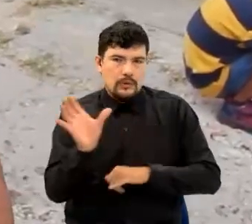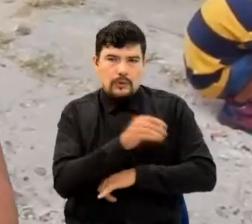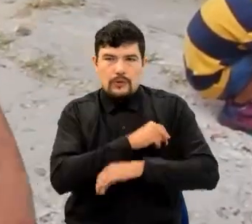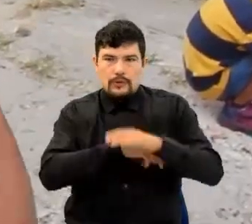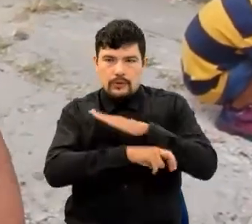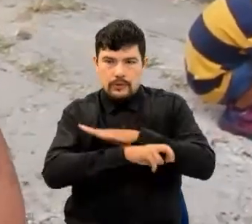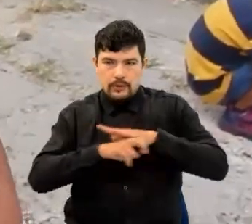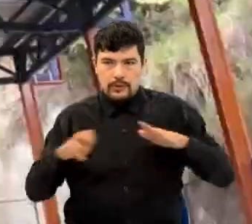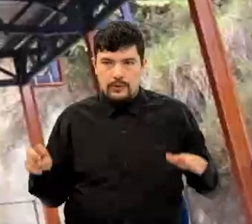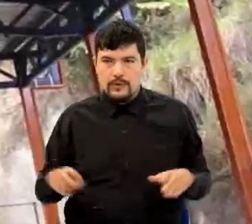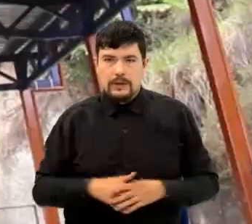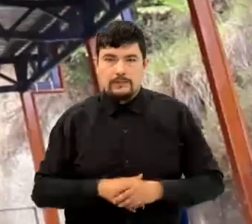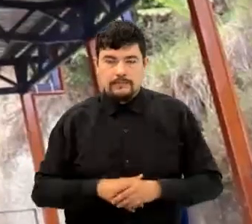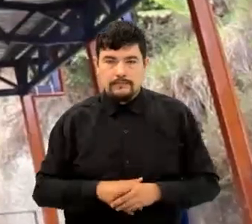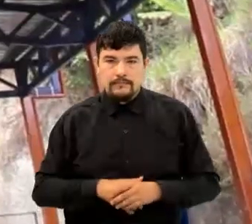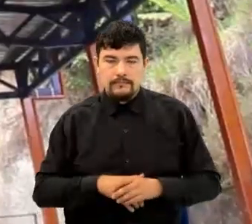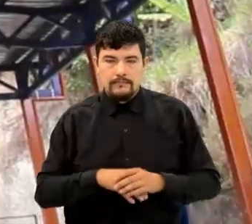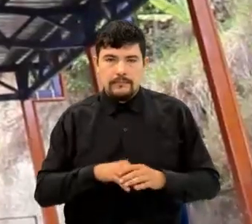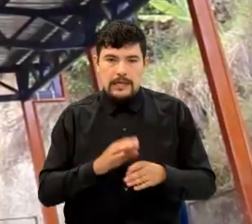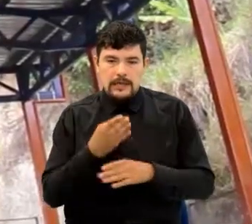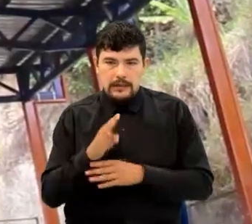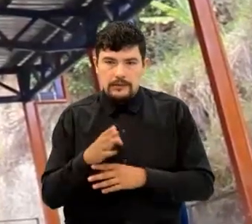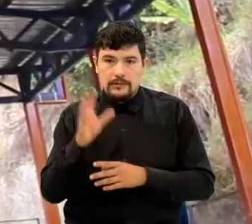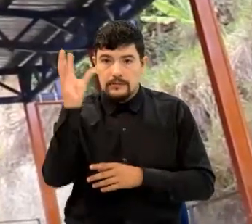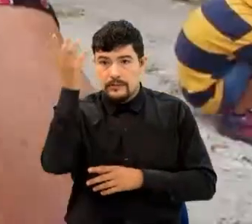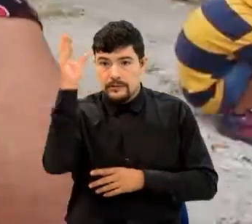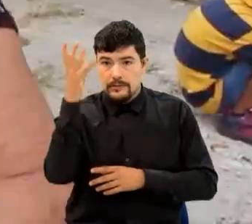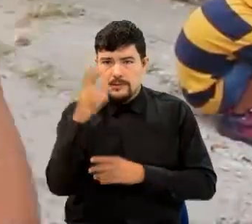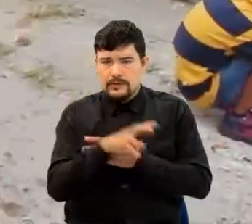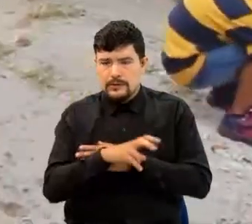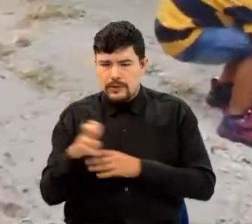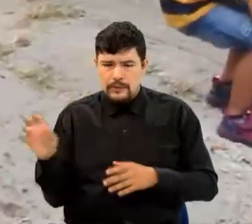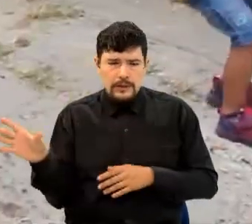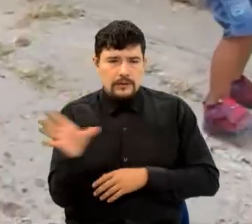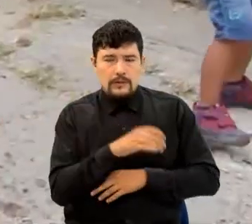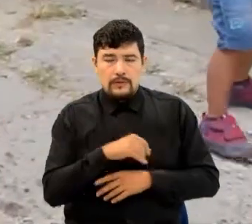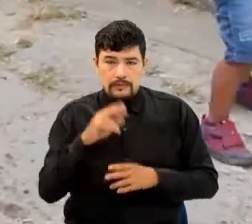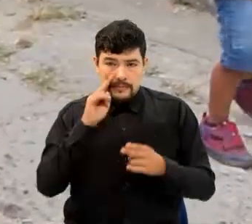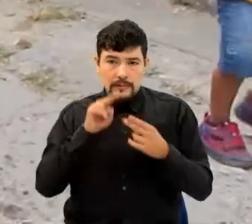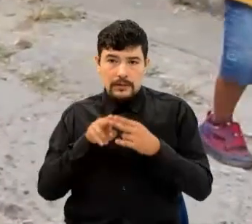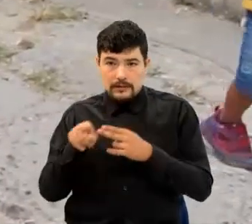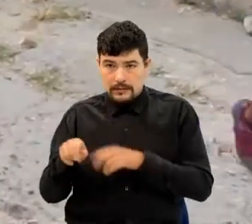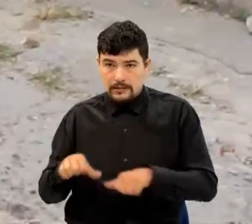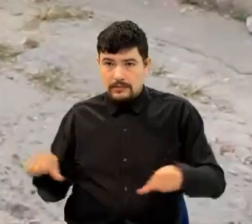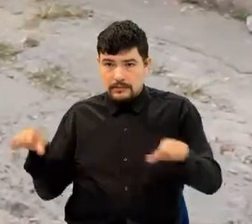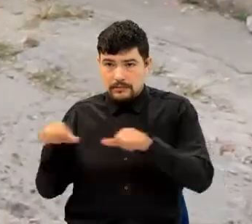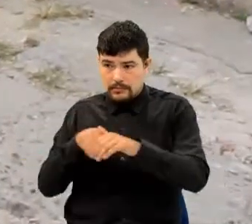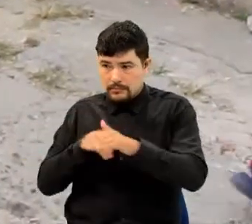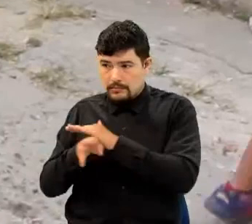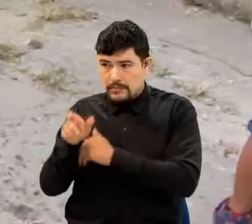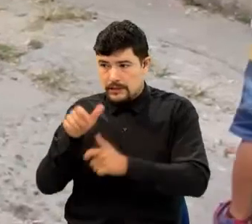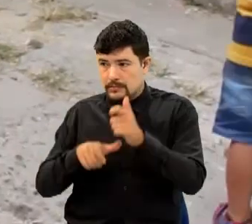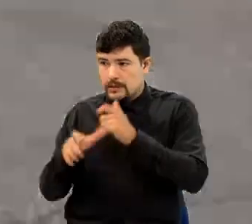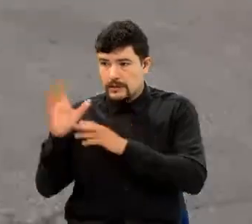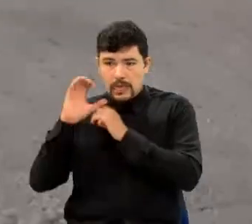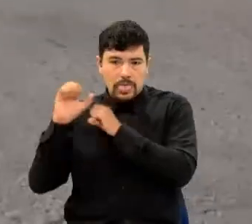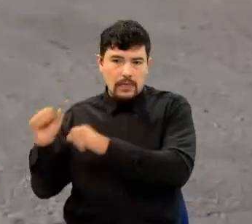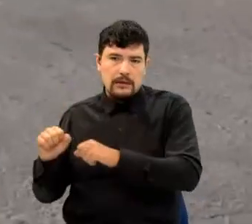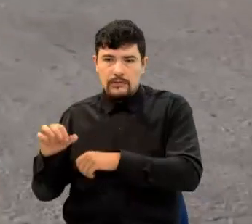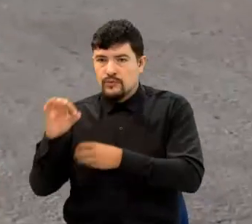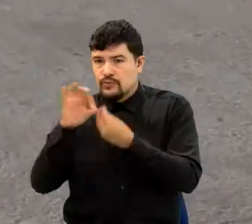sanitarios, se robaron lavamanos, hasta las lámparas del techo. Y eso ahí se está metiendo los rateros y los marihuaneros y